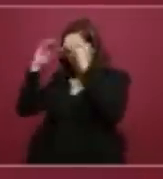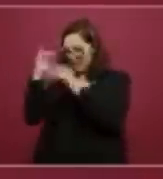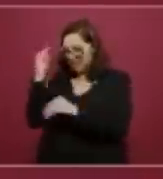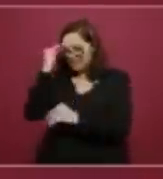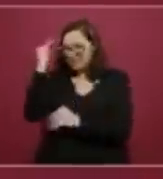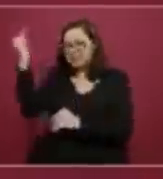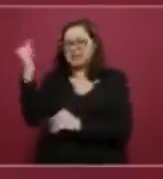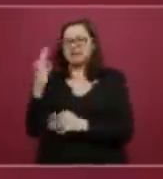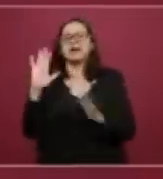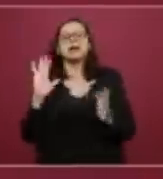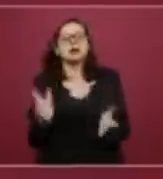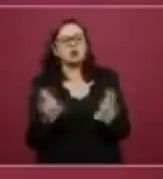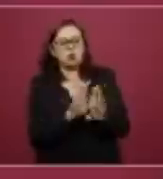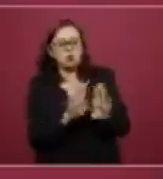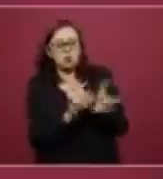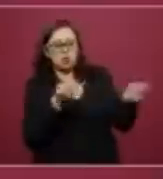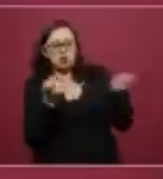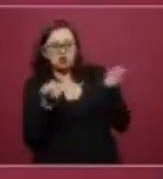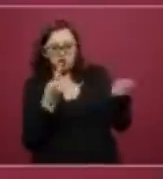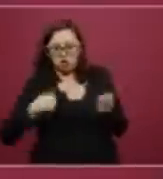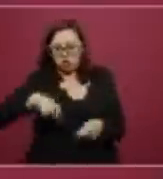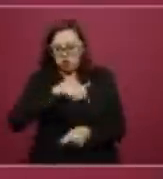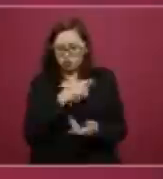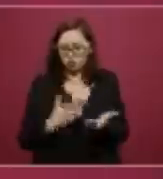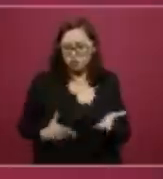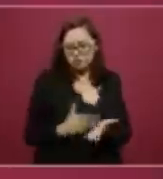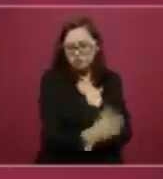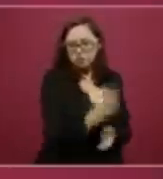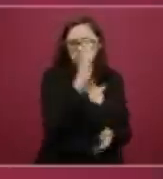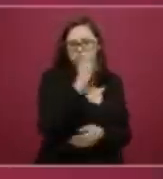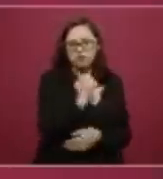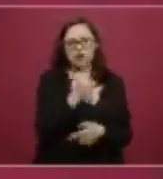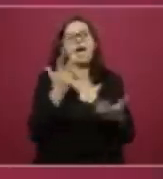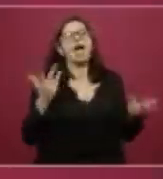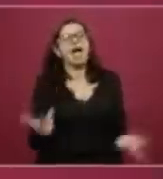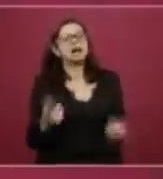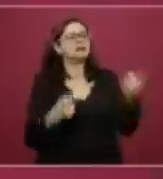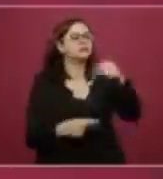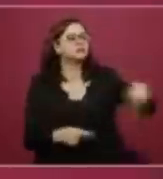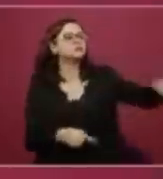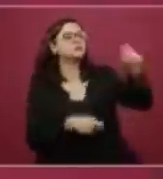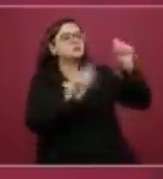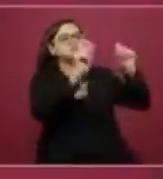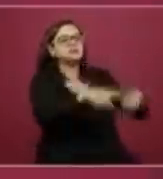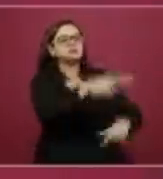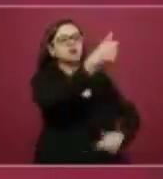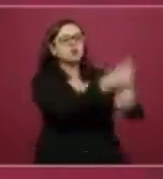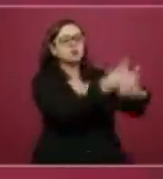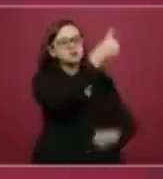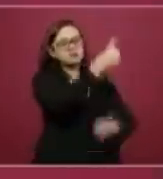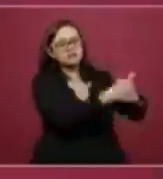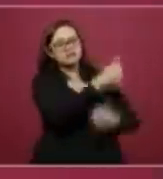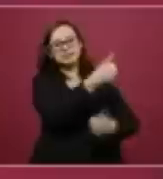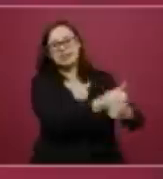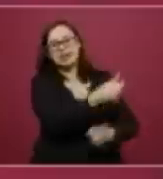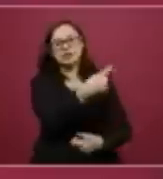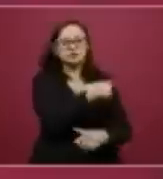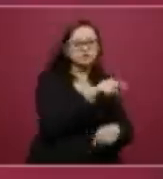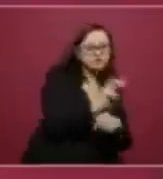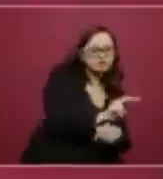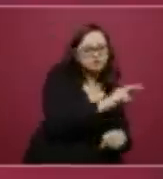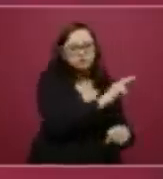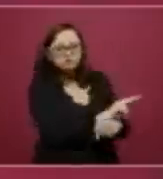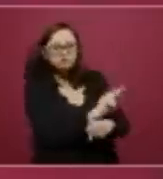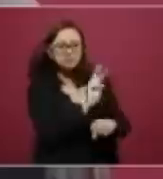la competencia y que se sepa quién es quién en los precios de los